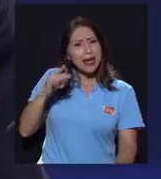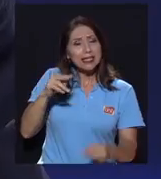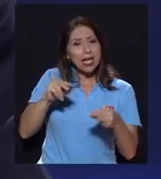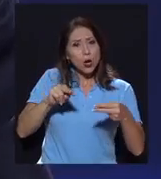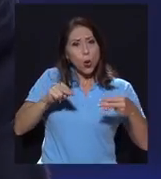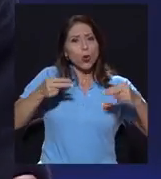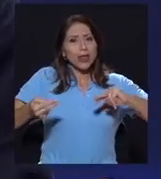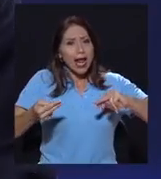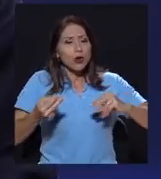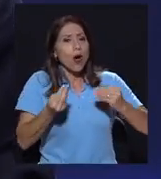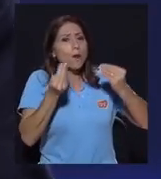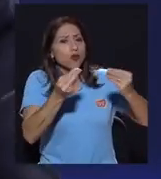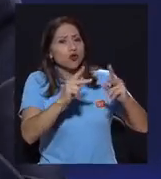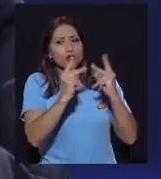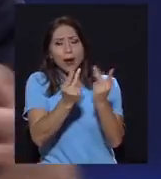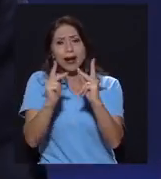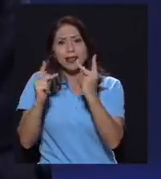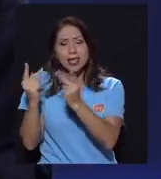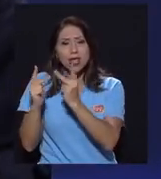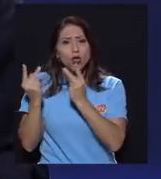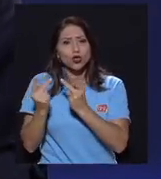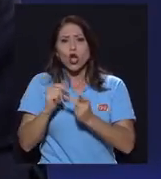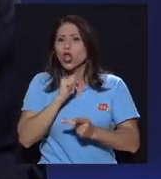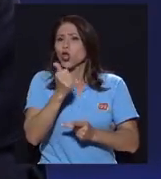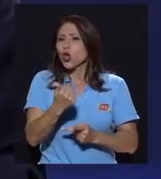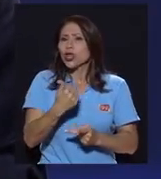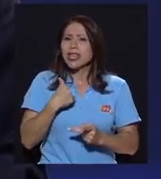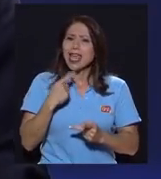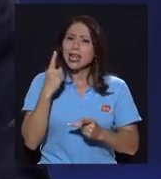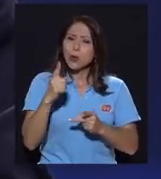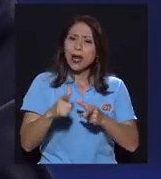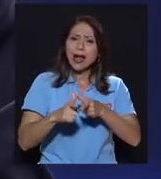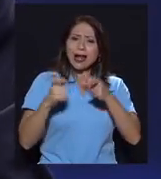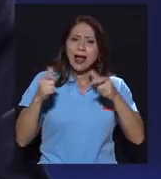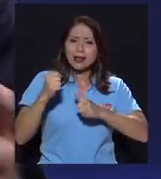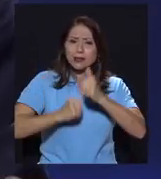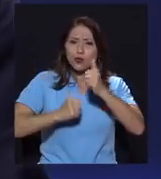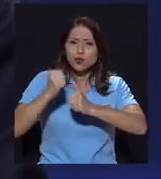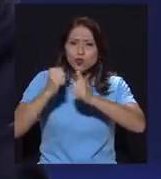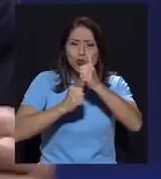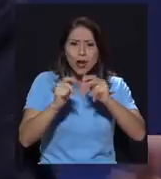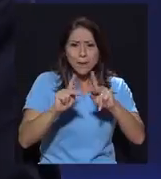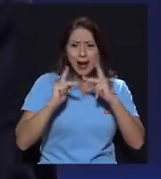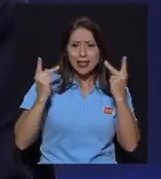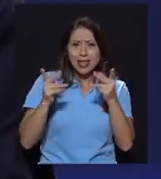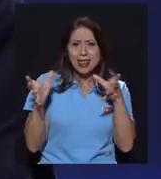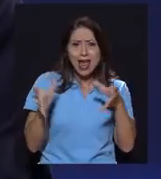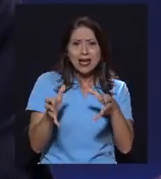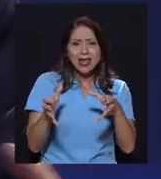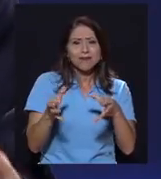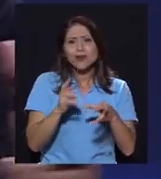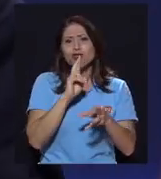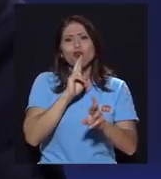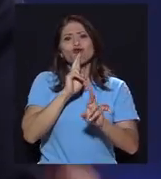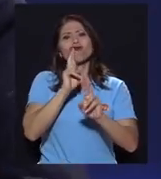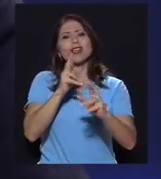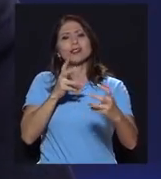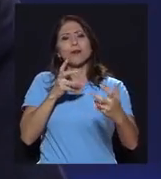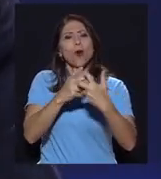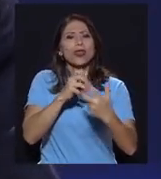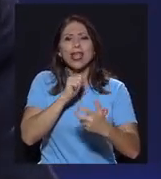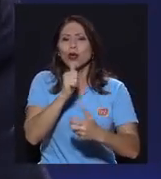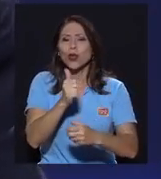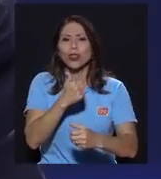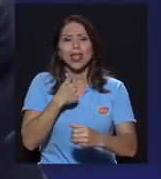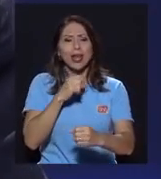partidos no tiene una gran estructura partidaria no responde no tiene compromisos grandes